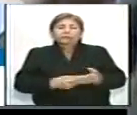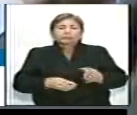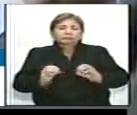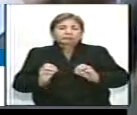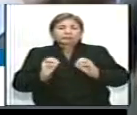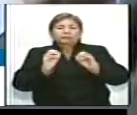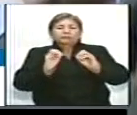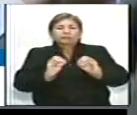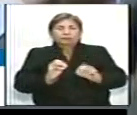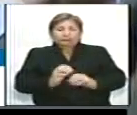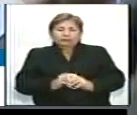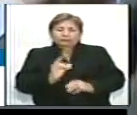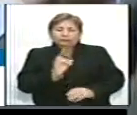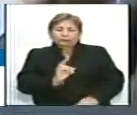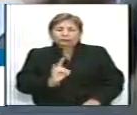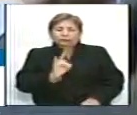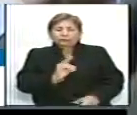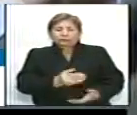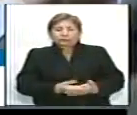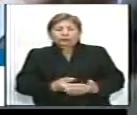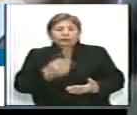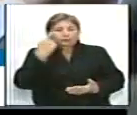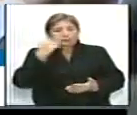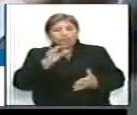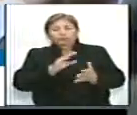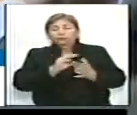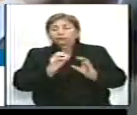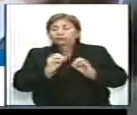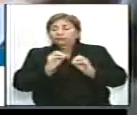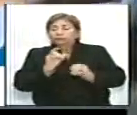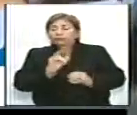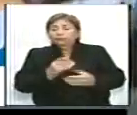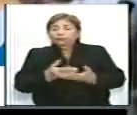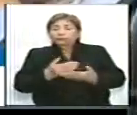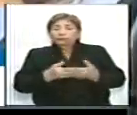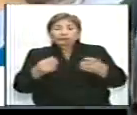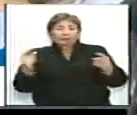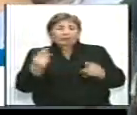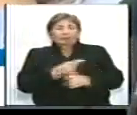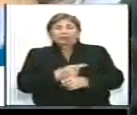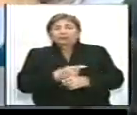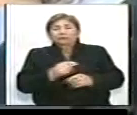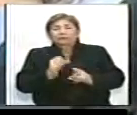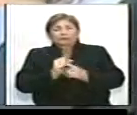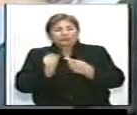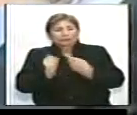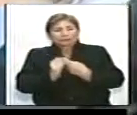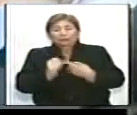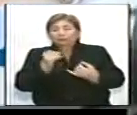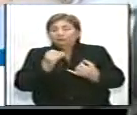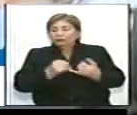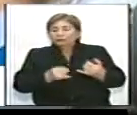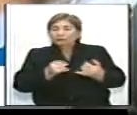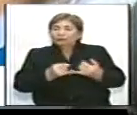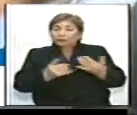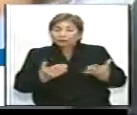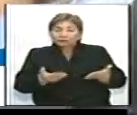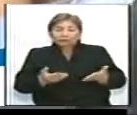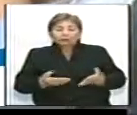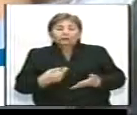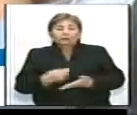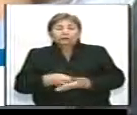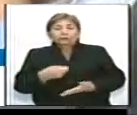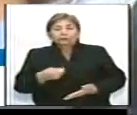mecanismos estarían utilizando para evitar que estos conflictos sociales puedan afectar finalmente a la